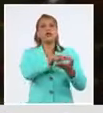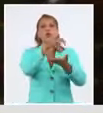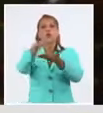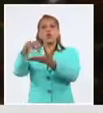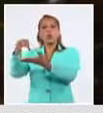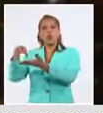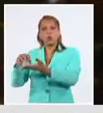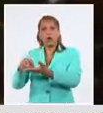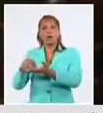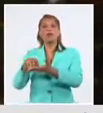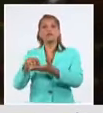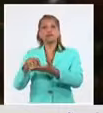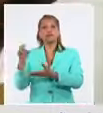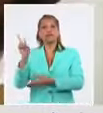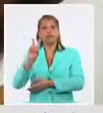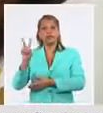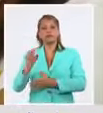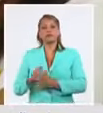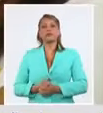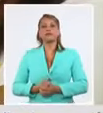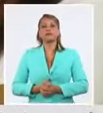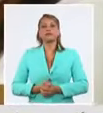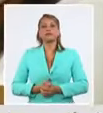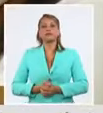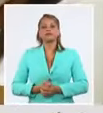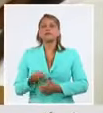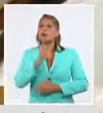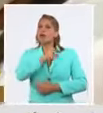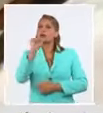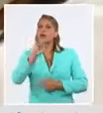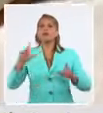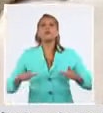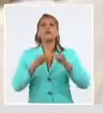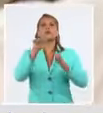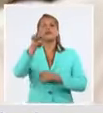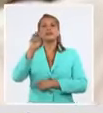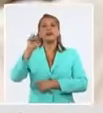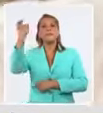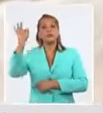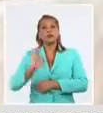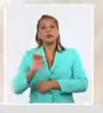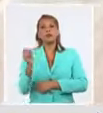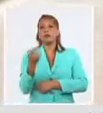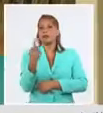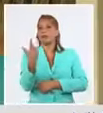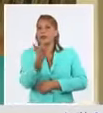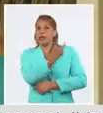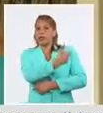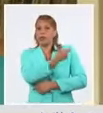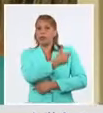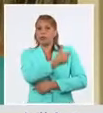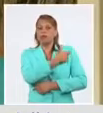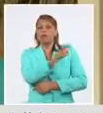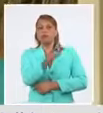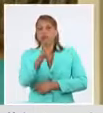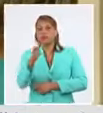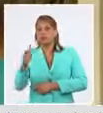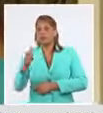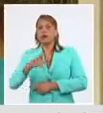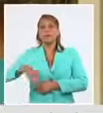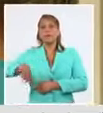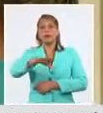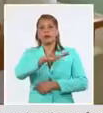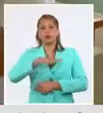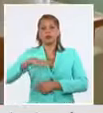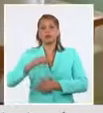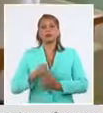ubicados en esta instalación, logrando cumplir el 100% de la primera dosis, la aplicación de la primera dosis, y aún más